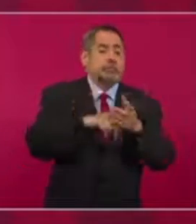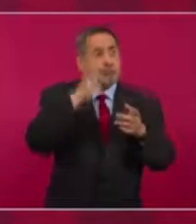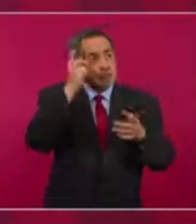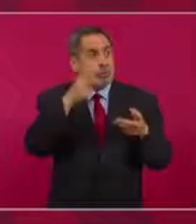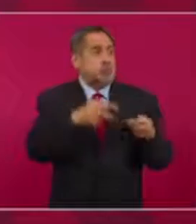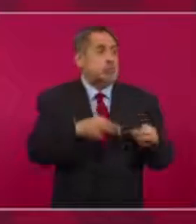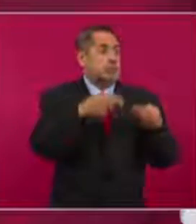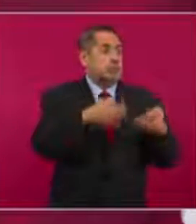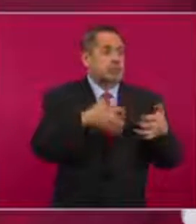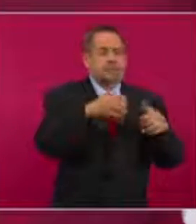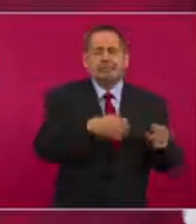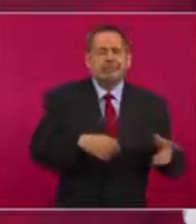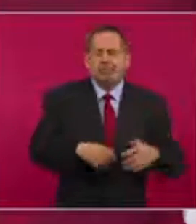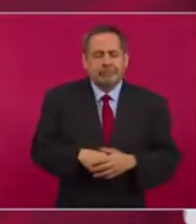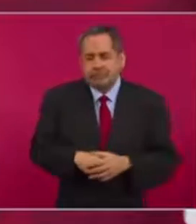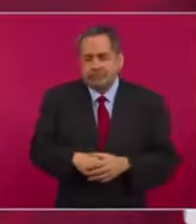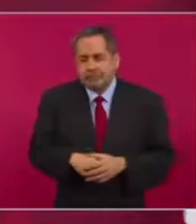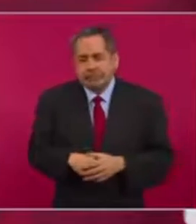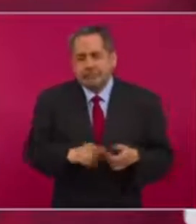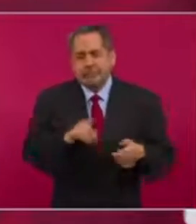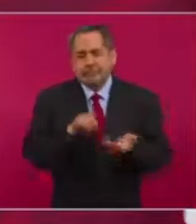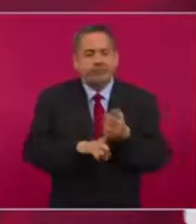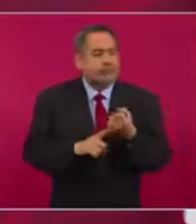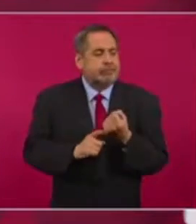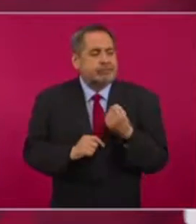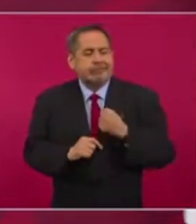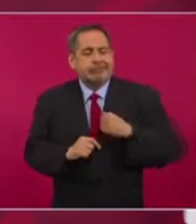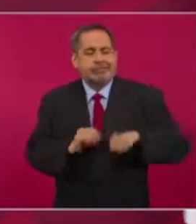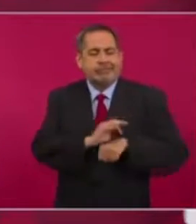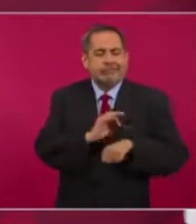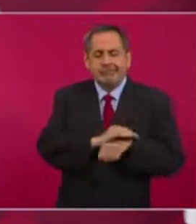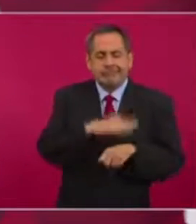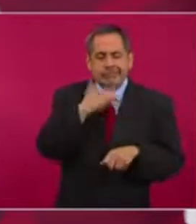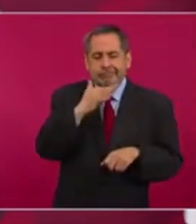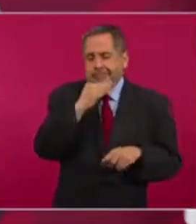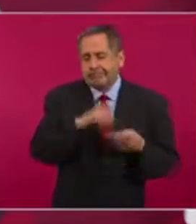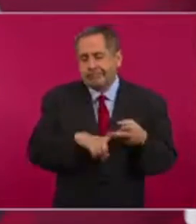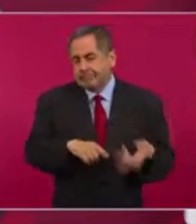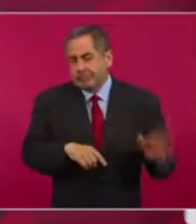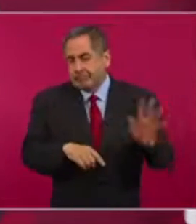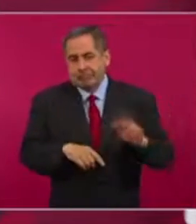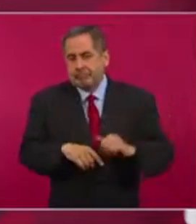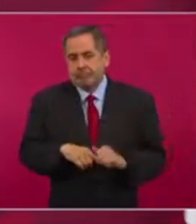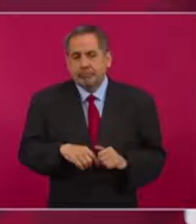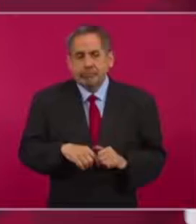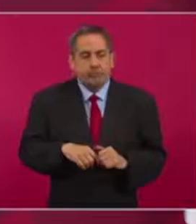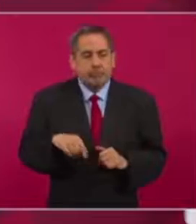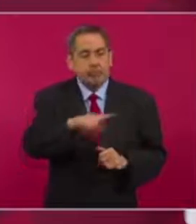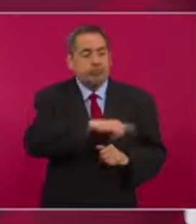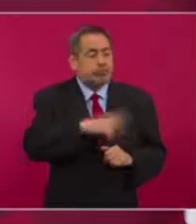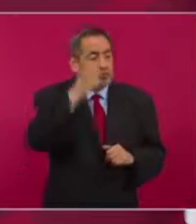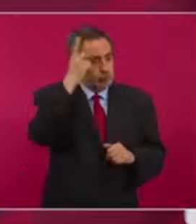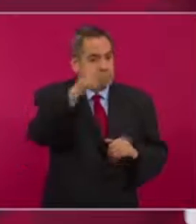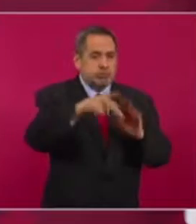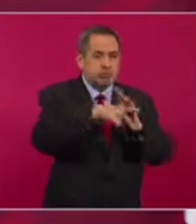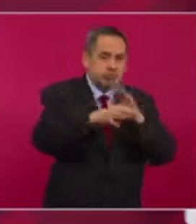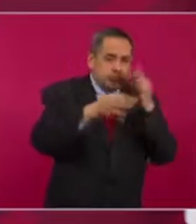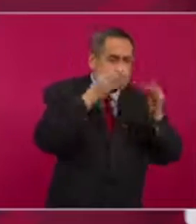pseudoempresarios, los traficantes de influencia, los dueños de medios de